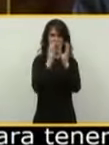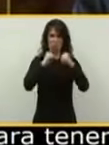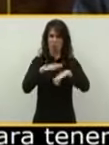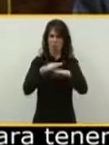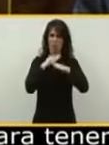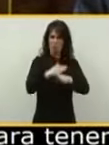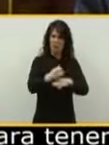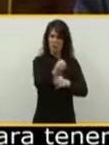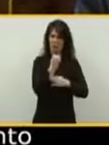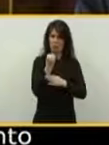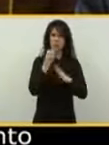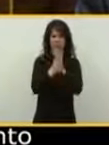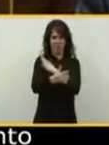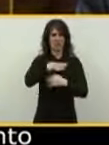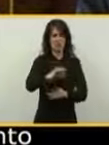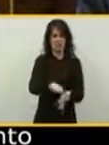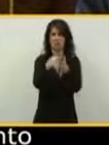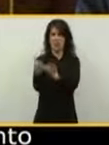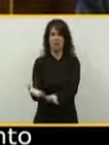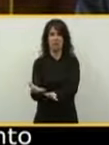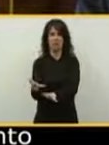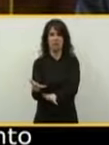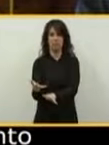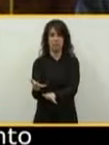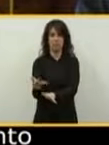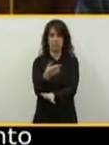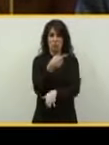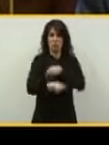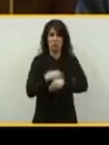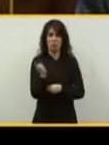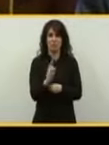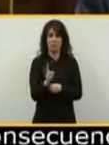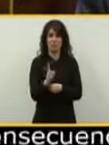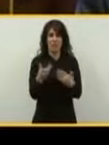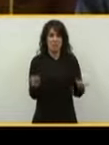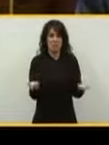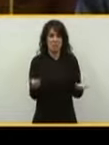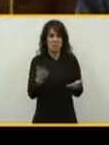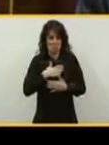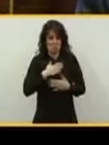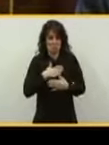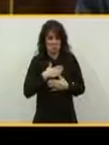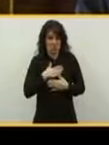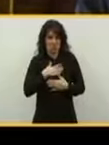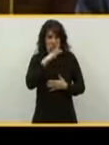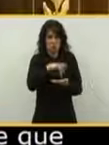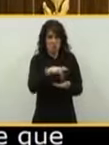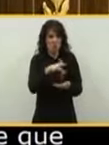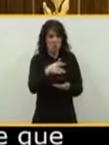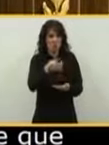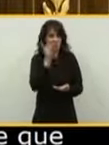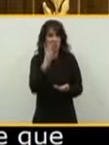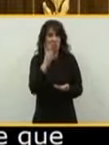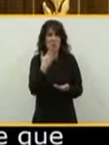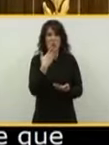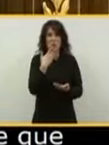ser aplicado. En consecuencia, no parece razonable que apoyemos lo que no es más que un ente de ficción o